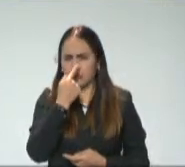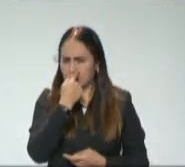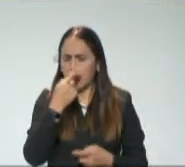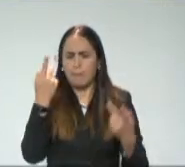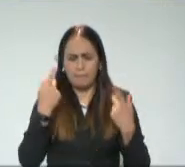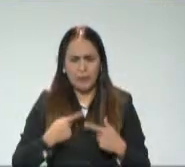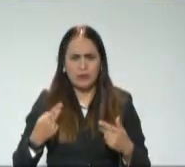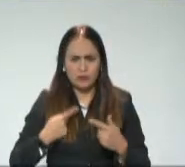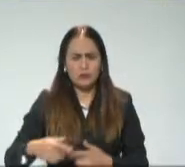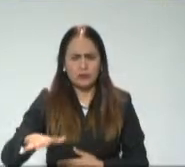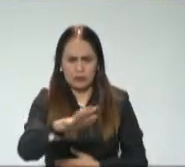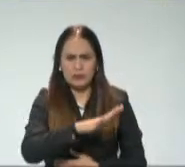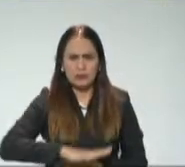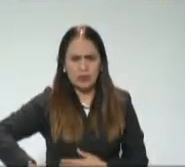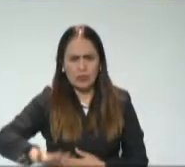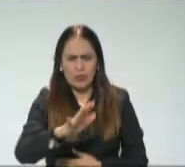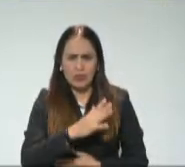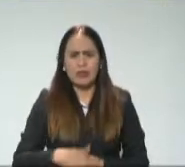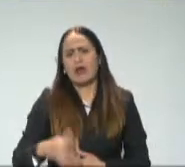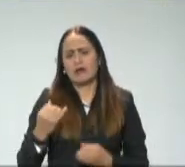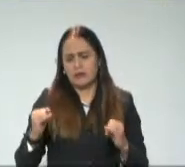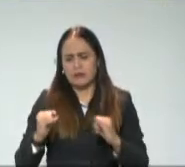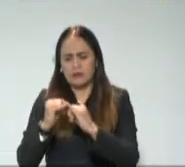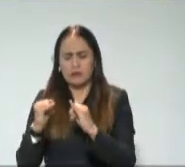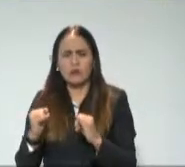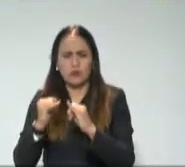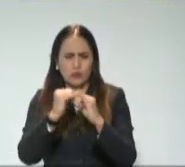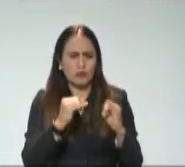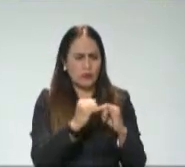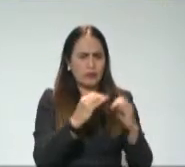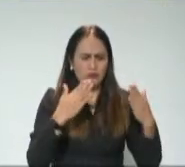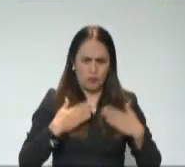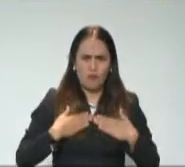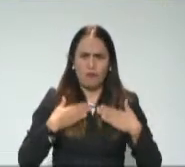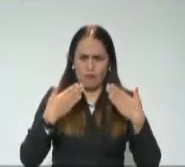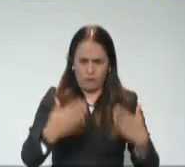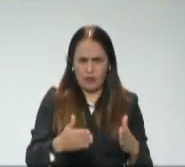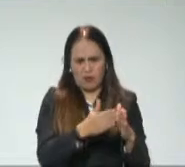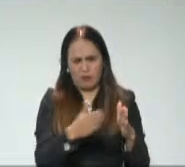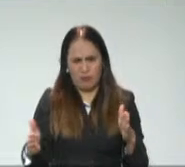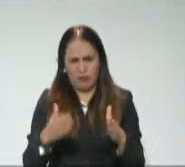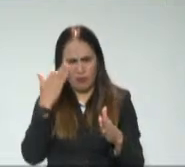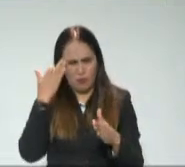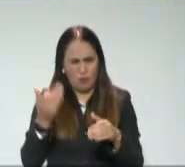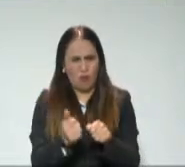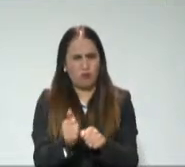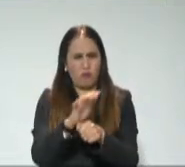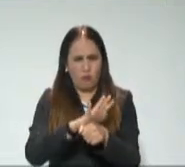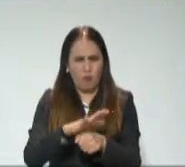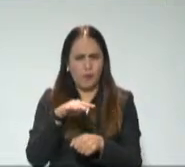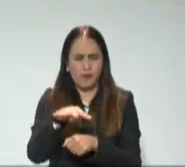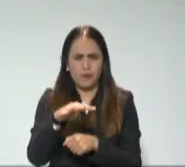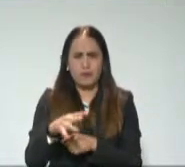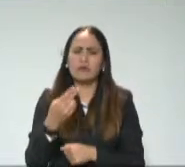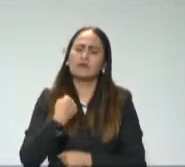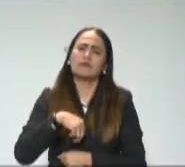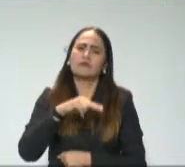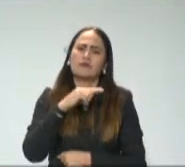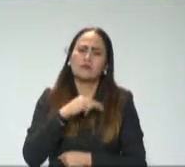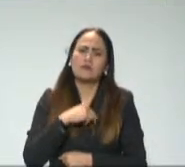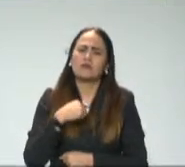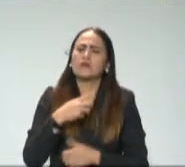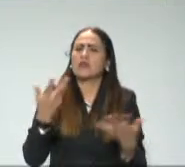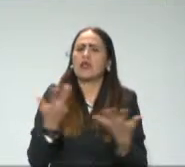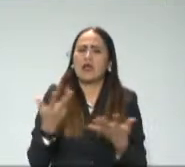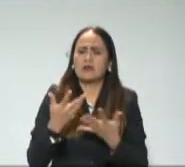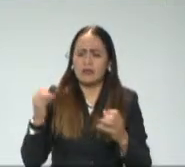ciudadanos debemos confiar en las instituciones ante la crisis de covid-19 La pregunta es qué debemos hacer para que